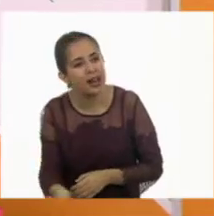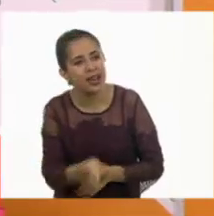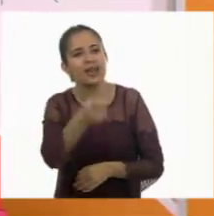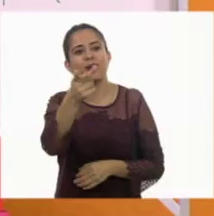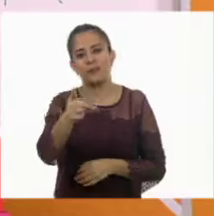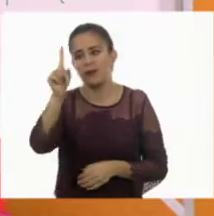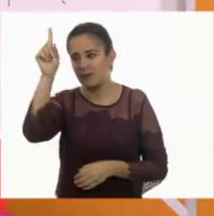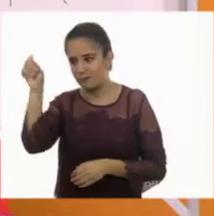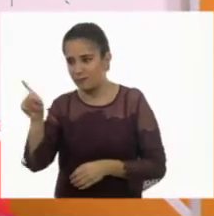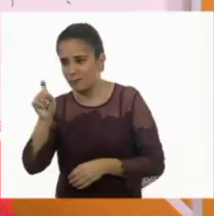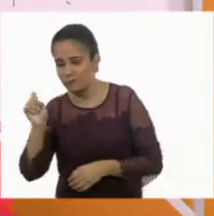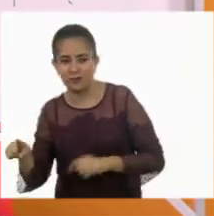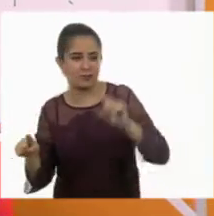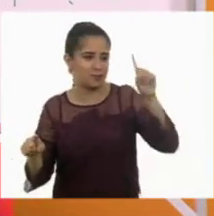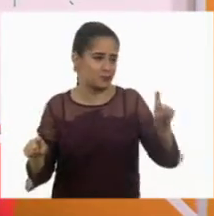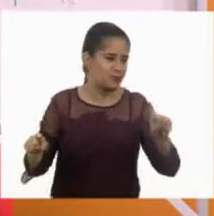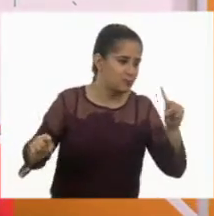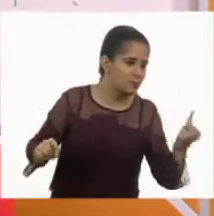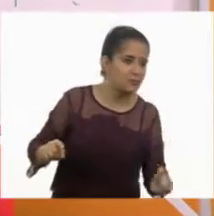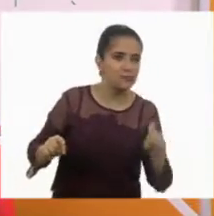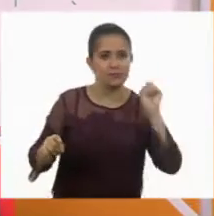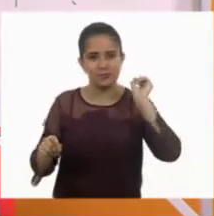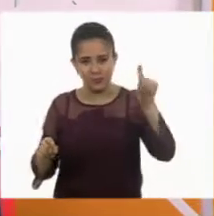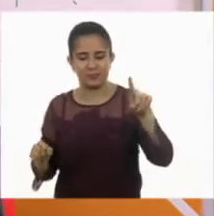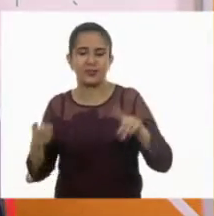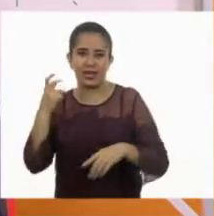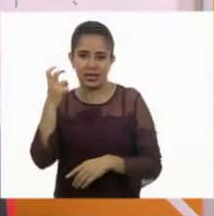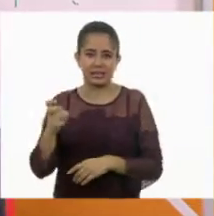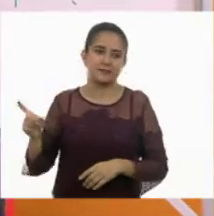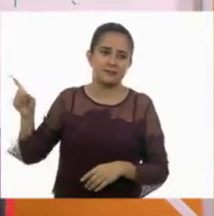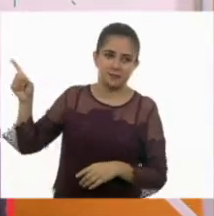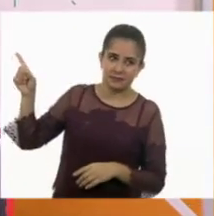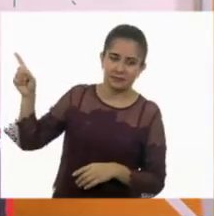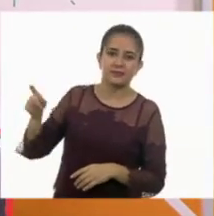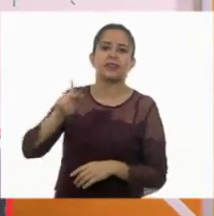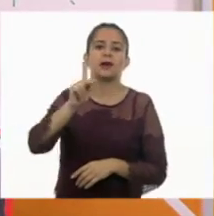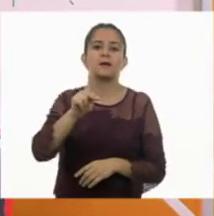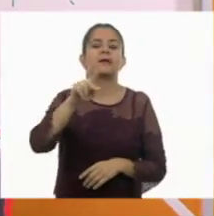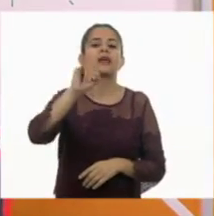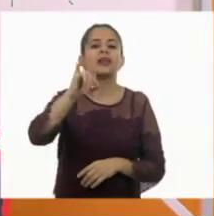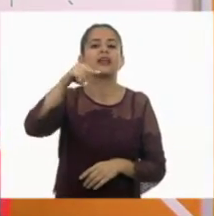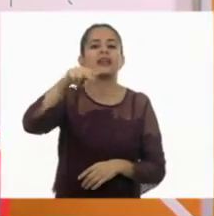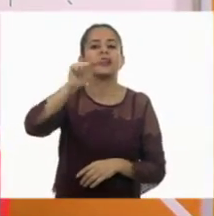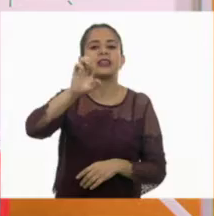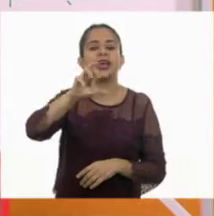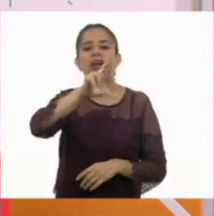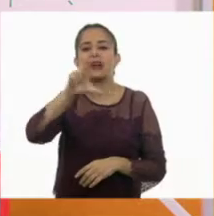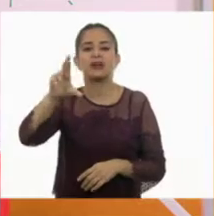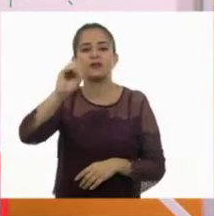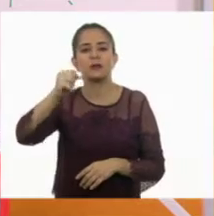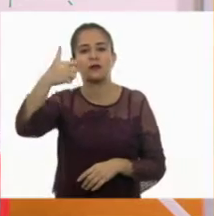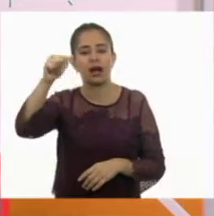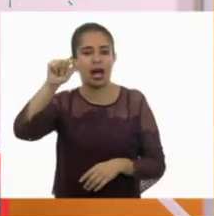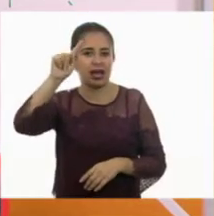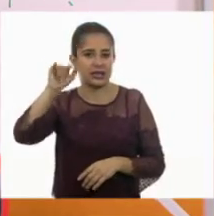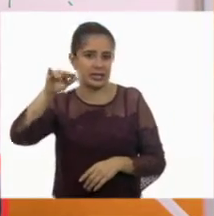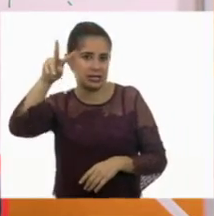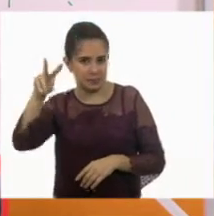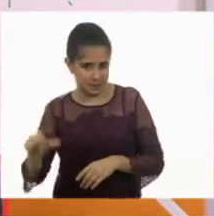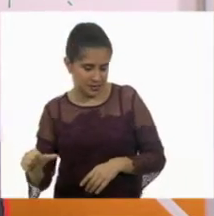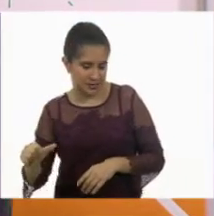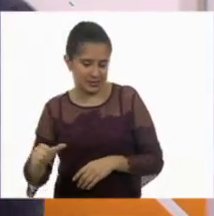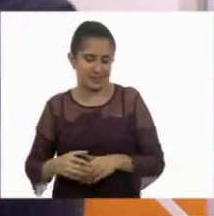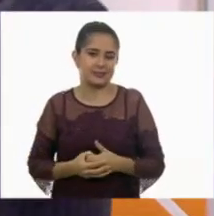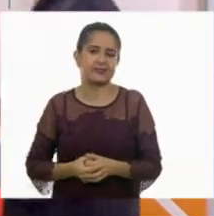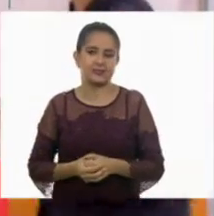a Eric se le olvidó que no se iba a decir si era exclamativa o interrogativa. La anterior, ¿qué tarde has llegado? Ah, esta es una exclamativa. Y esta